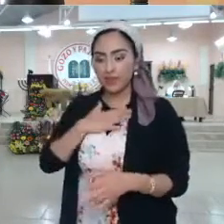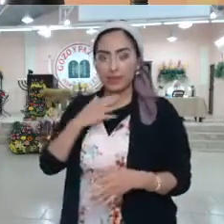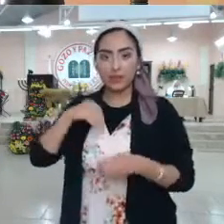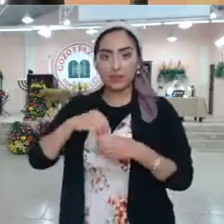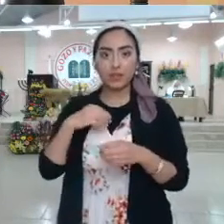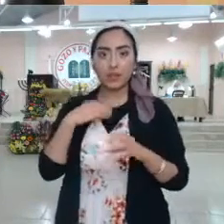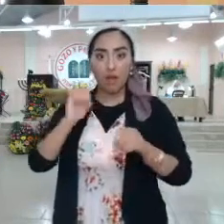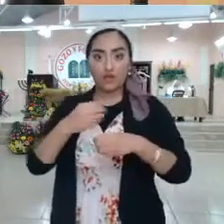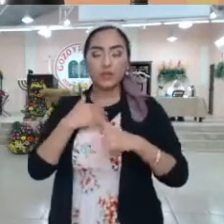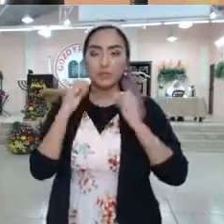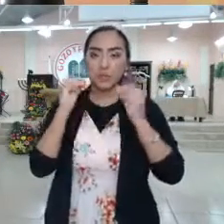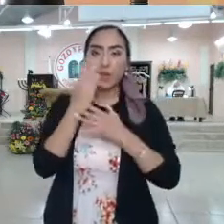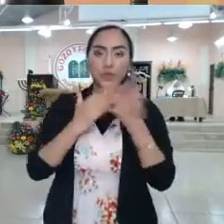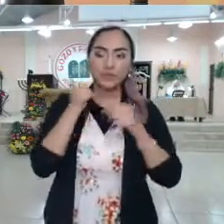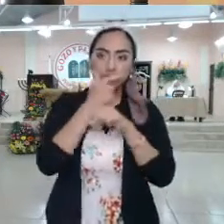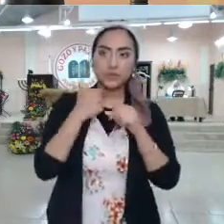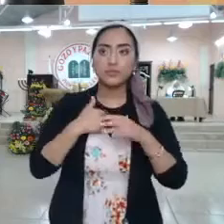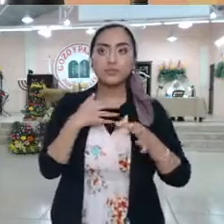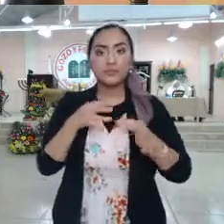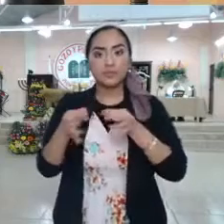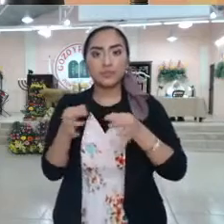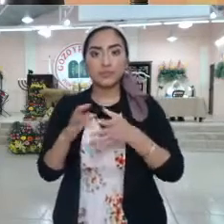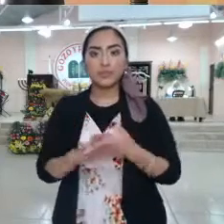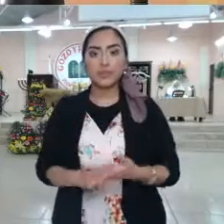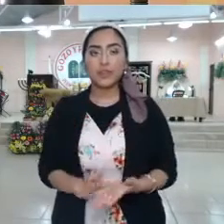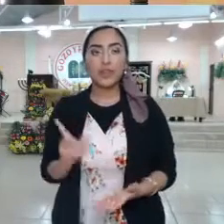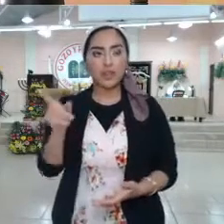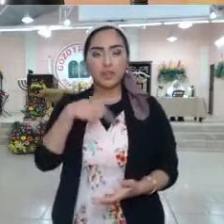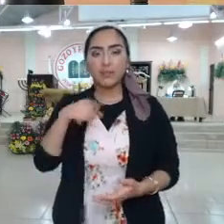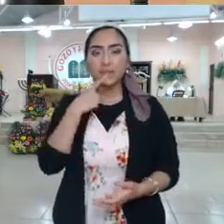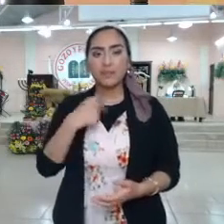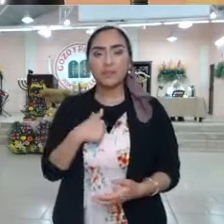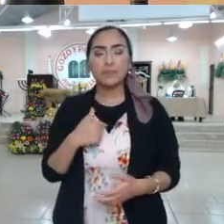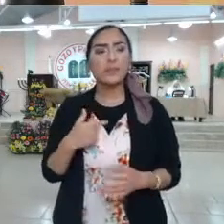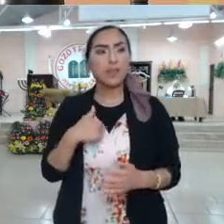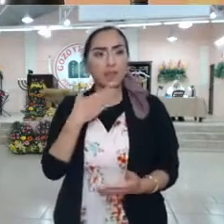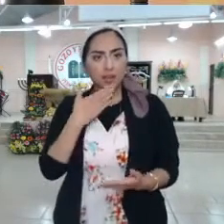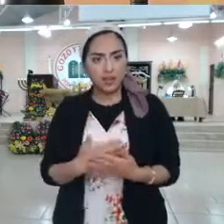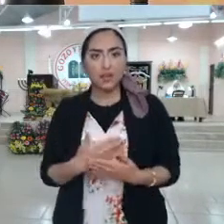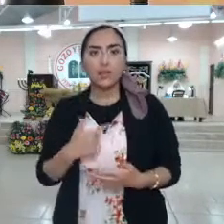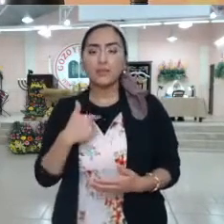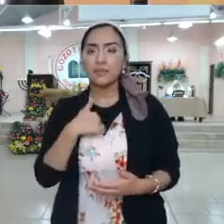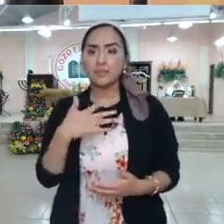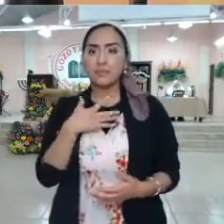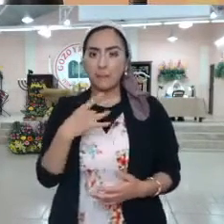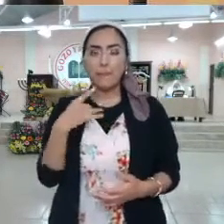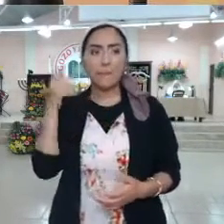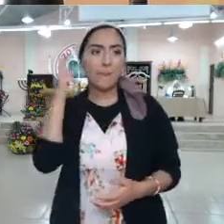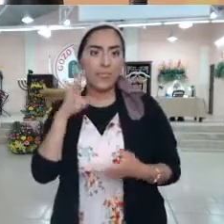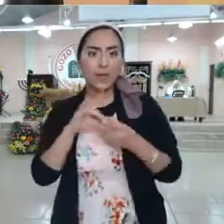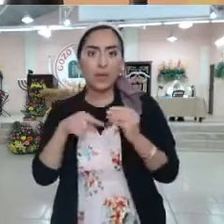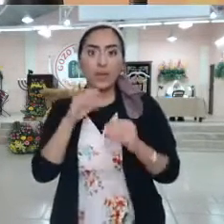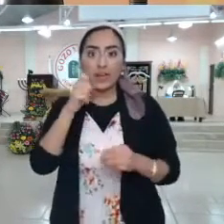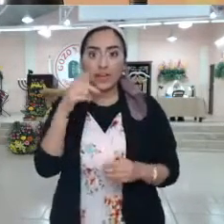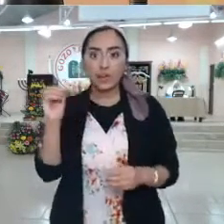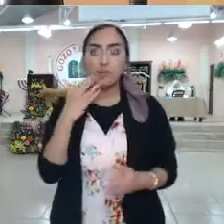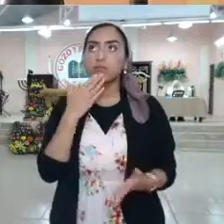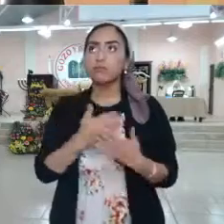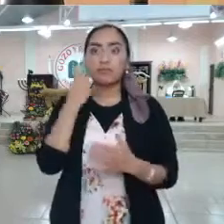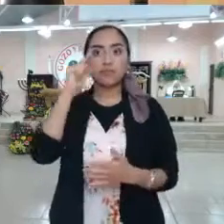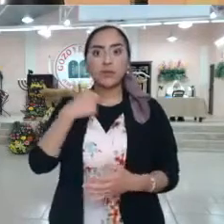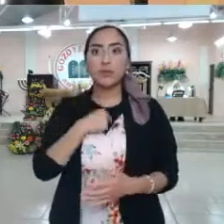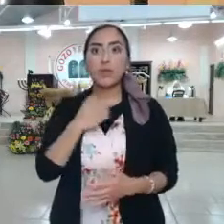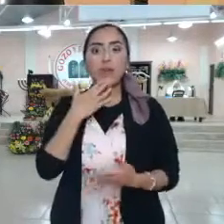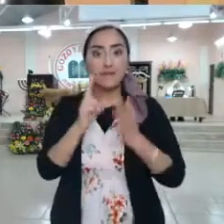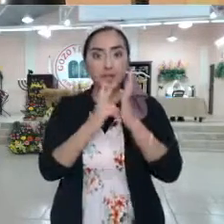oficina ministrando a algunos hermanos, ellos me decían, qué bien me cayeron los audios del ego,